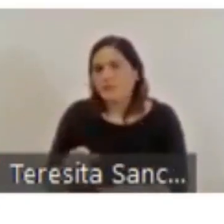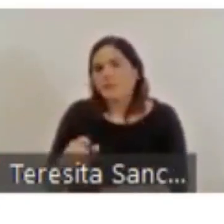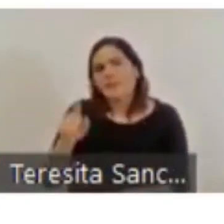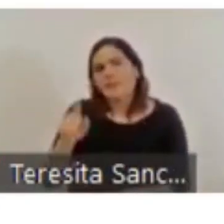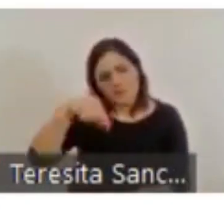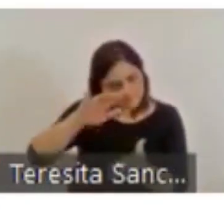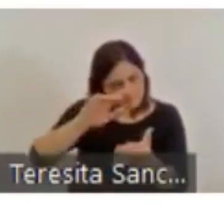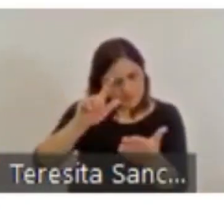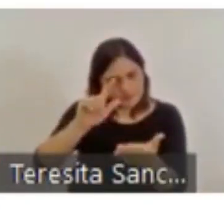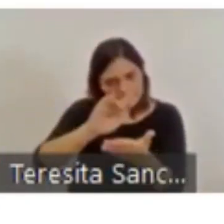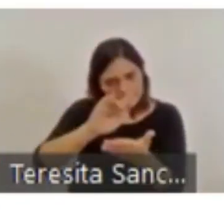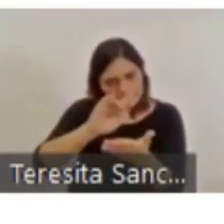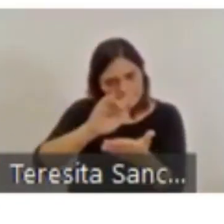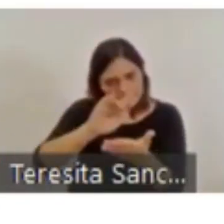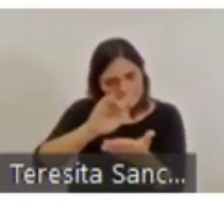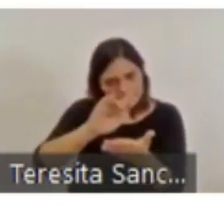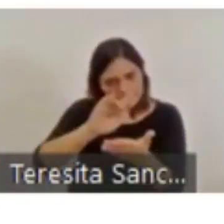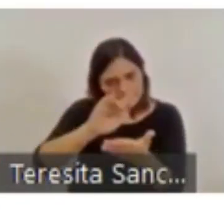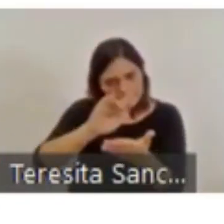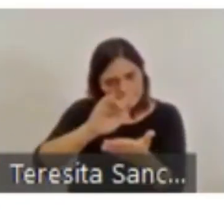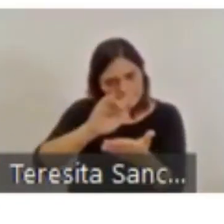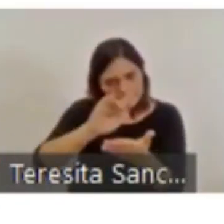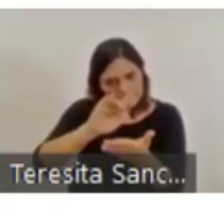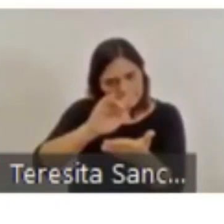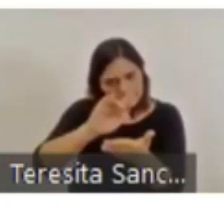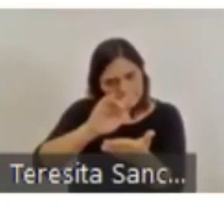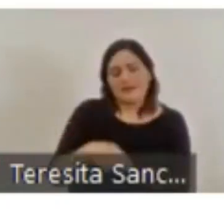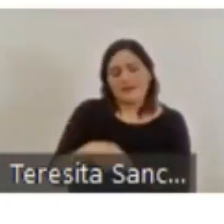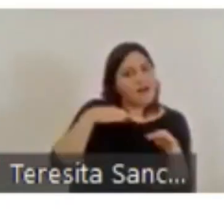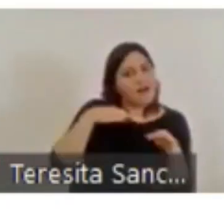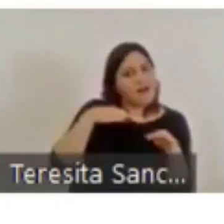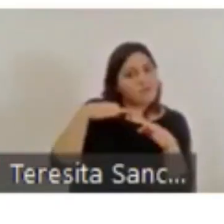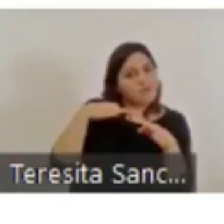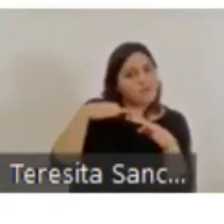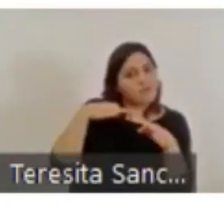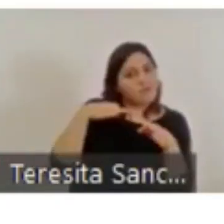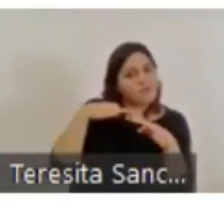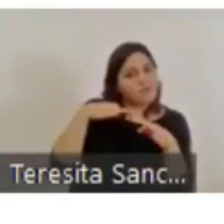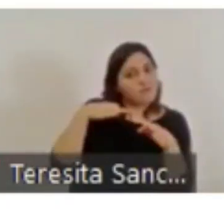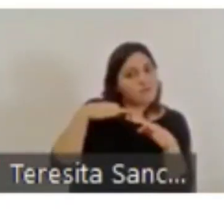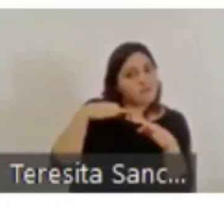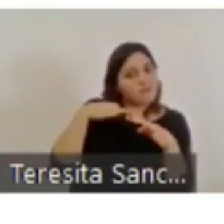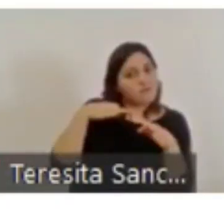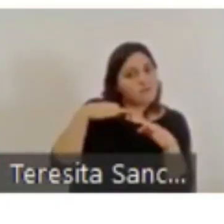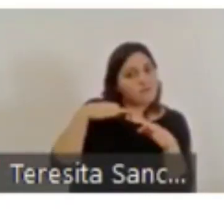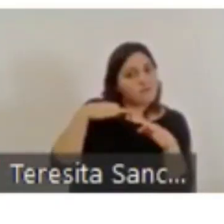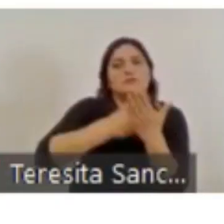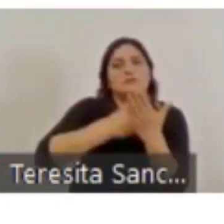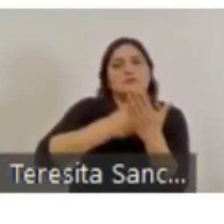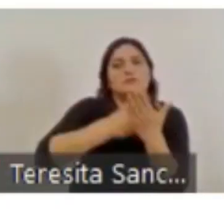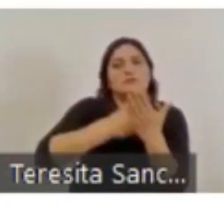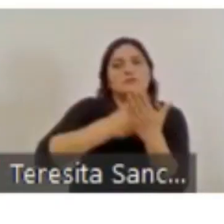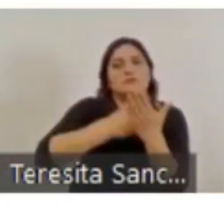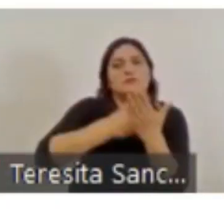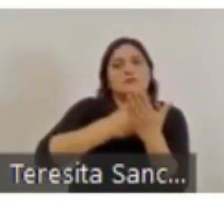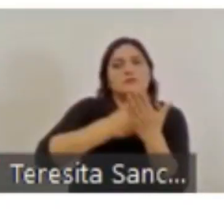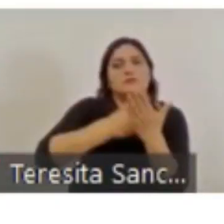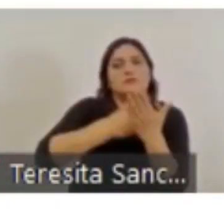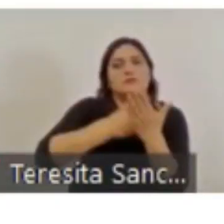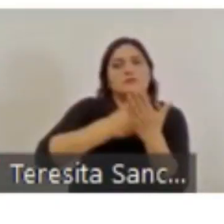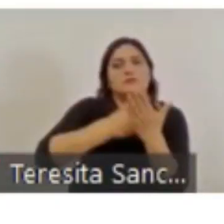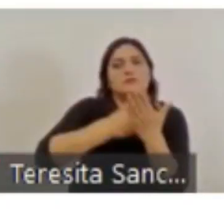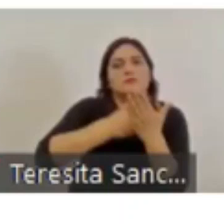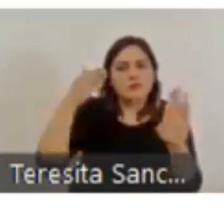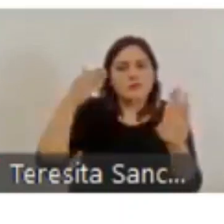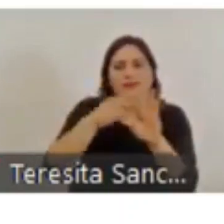trabajando para tener ese tipo de proyectos y en pro de la cultura